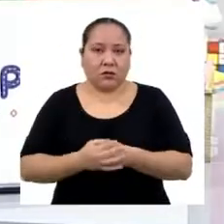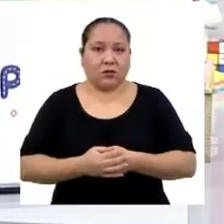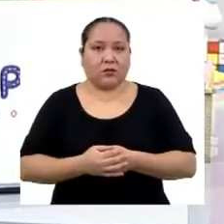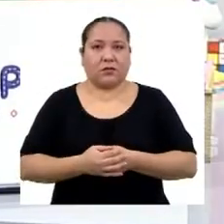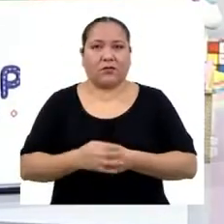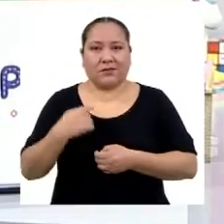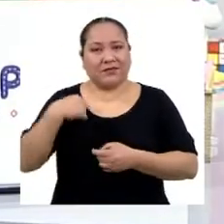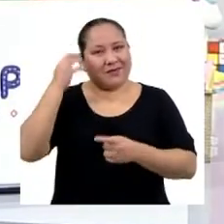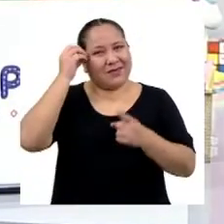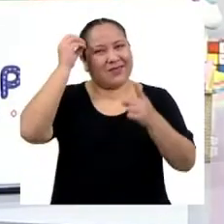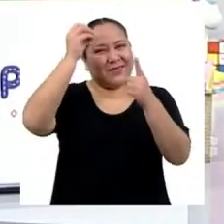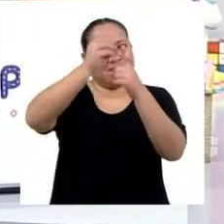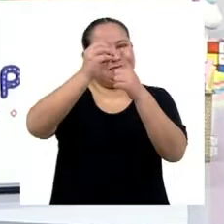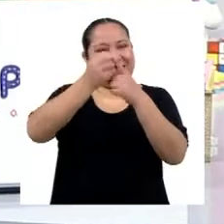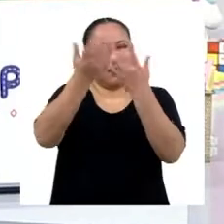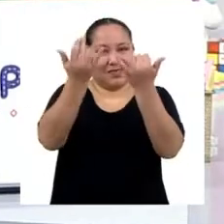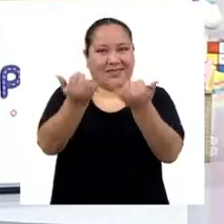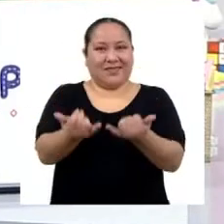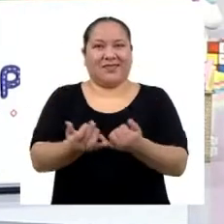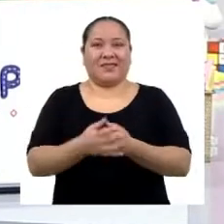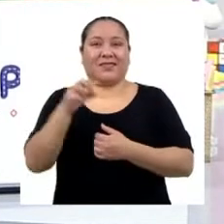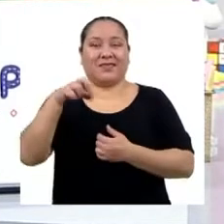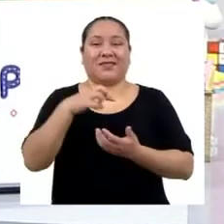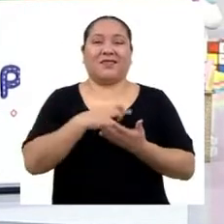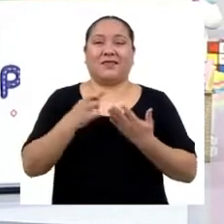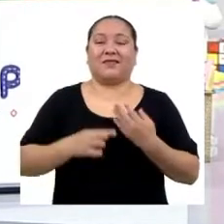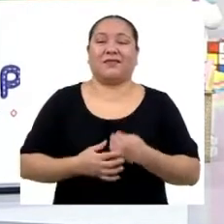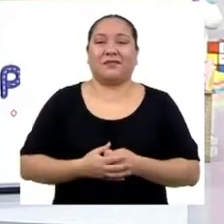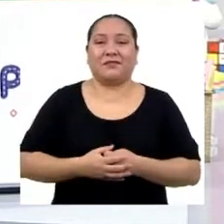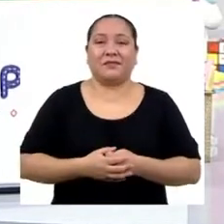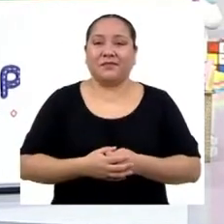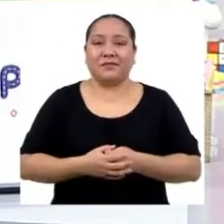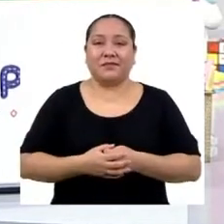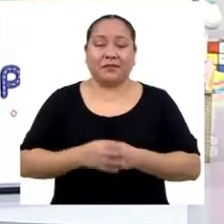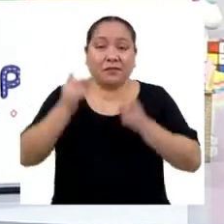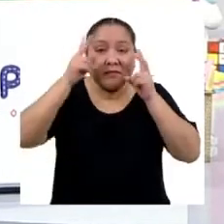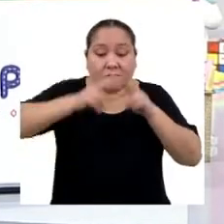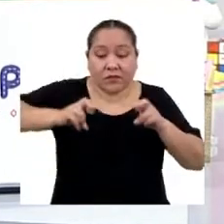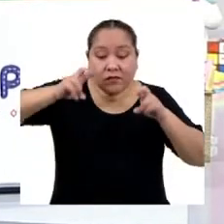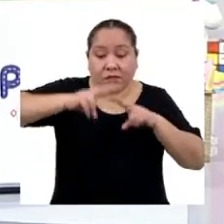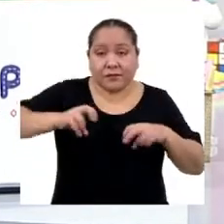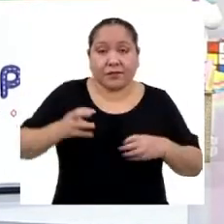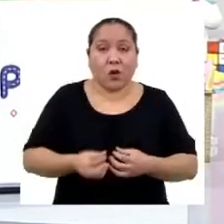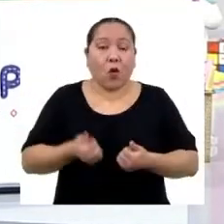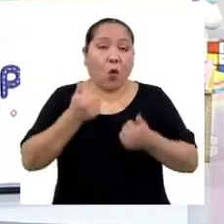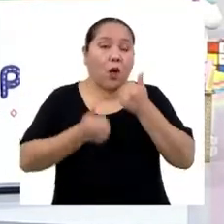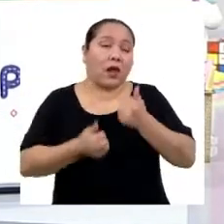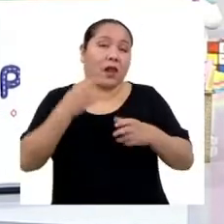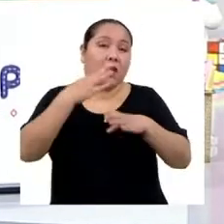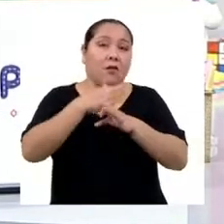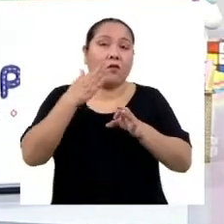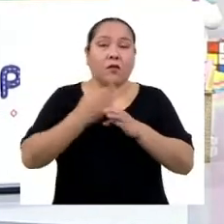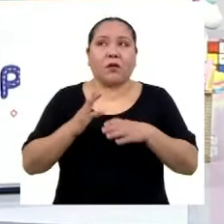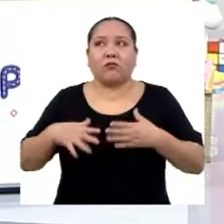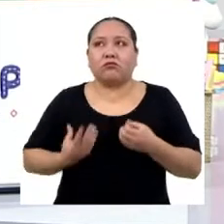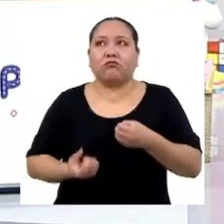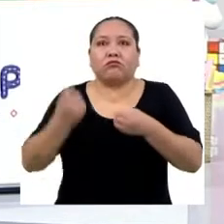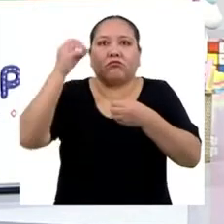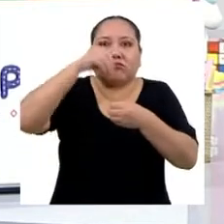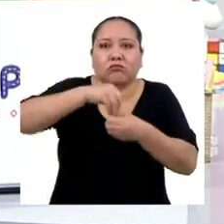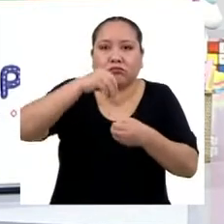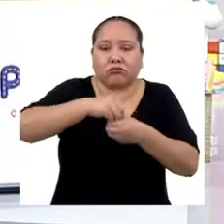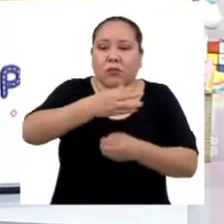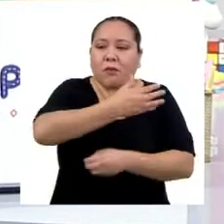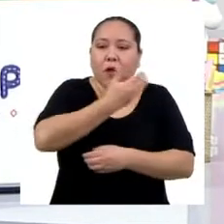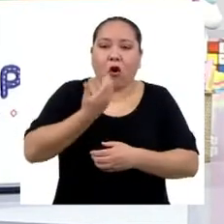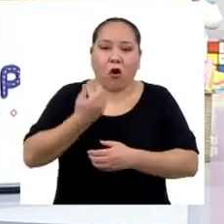que les propongo el siguiente reto para el programa de hoy. Investiguemos de qué manera podemos incorporar mejoras en